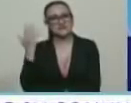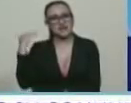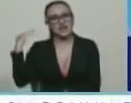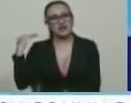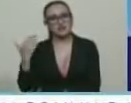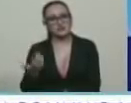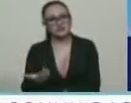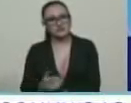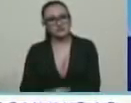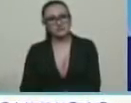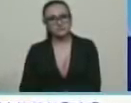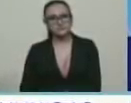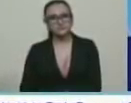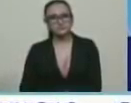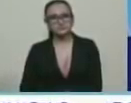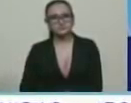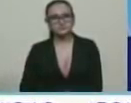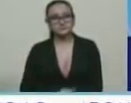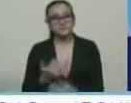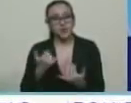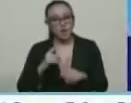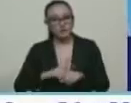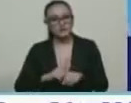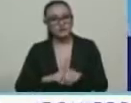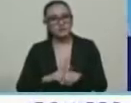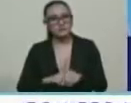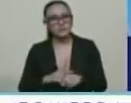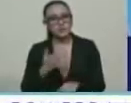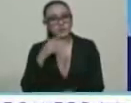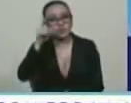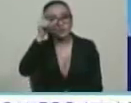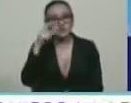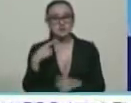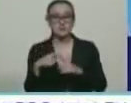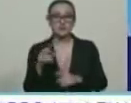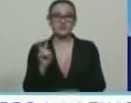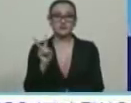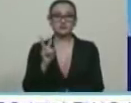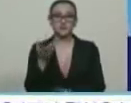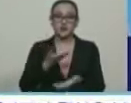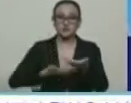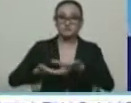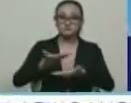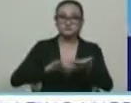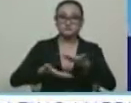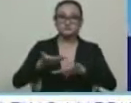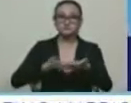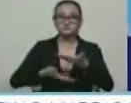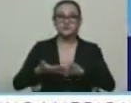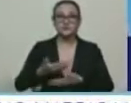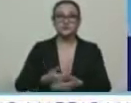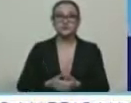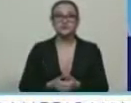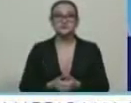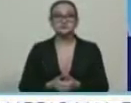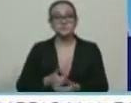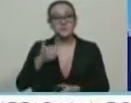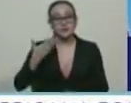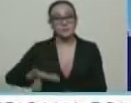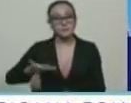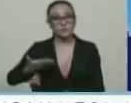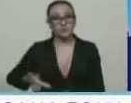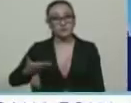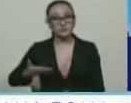En una época como esta, el hecho de que Turquía y Venezuela se colabora tiene aún mucho más